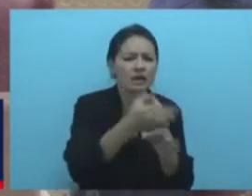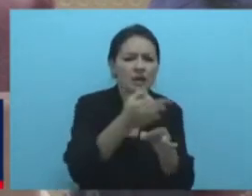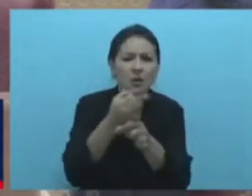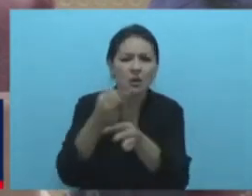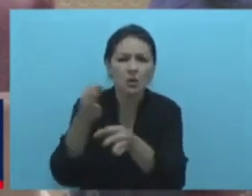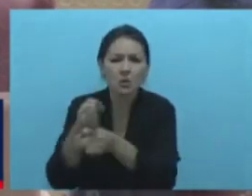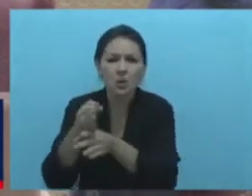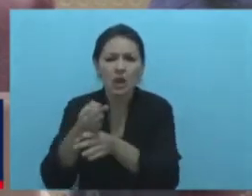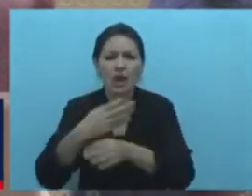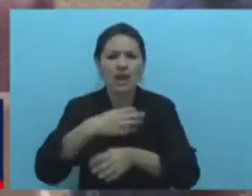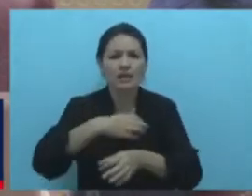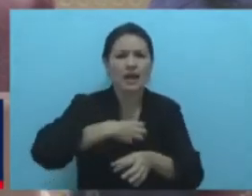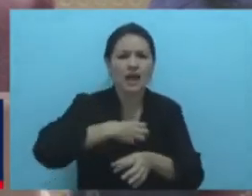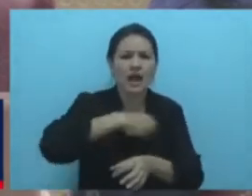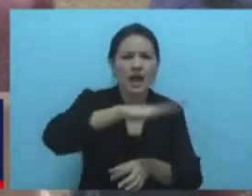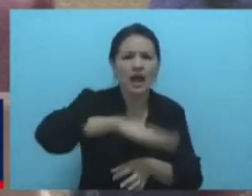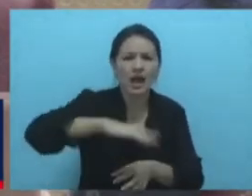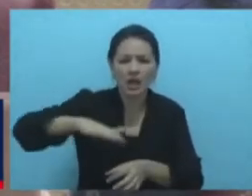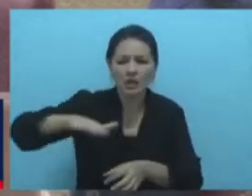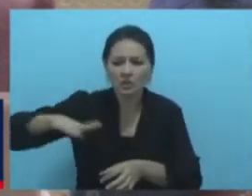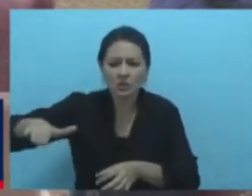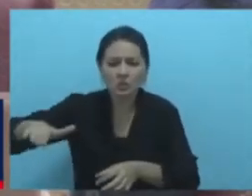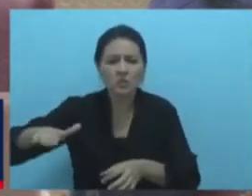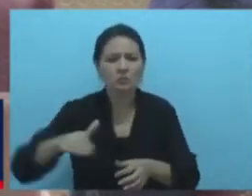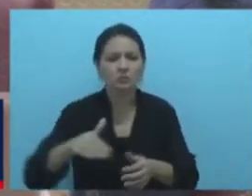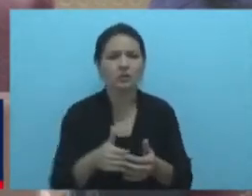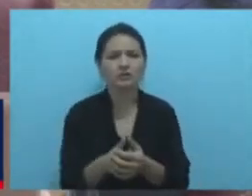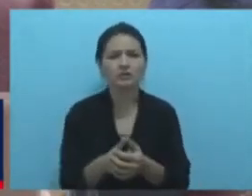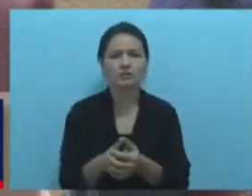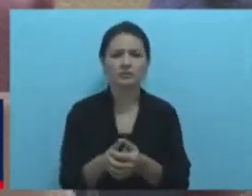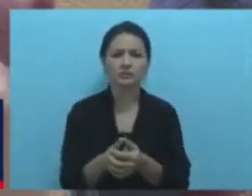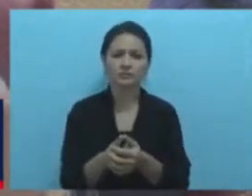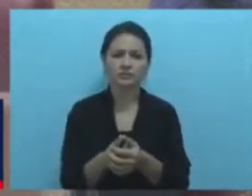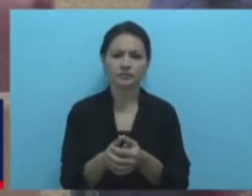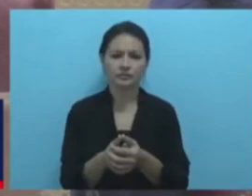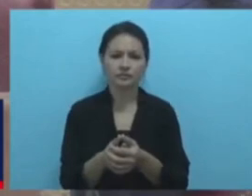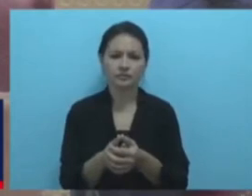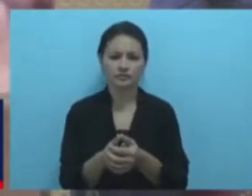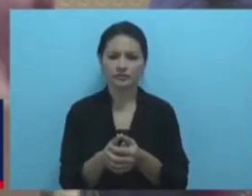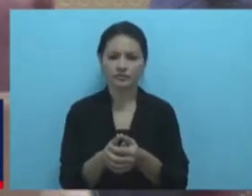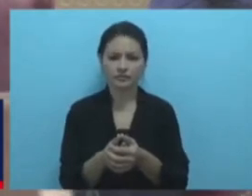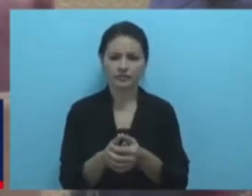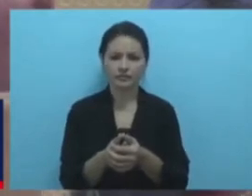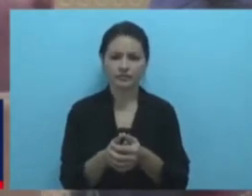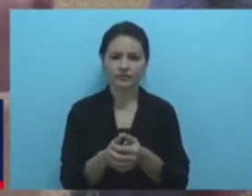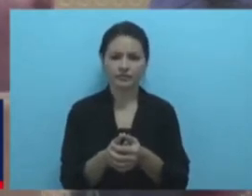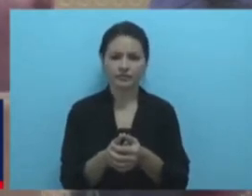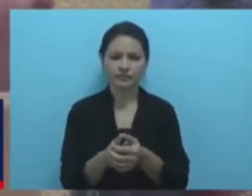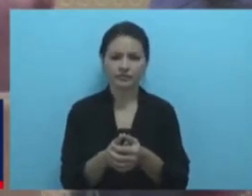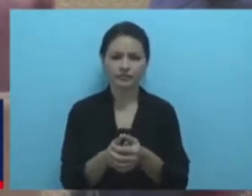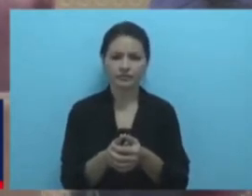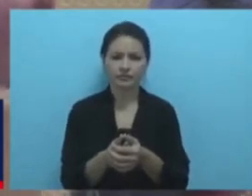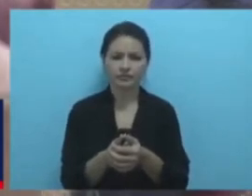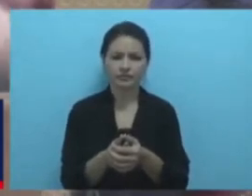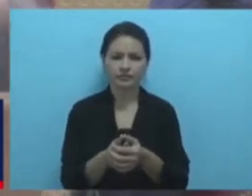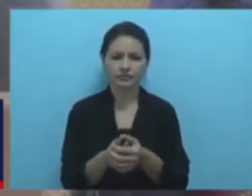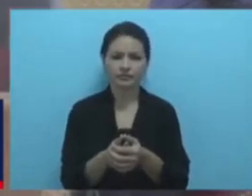necesariamente hay que salir a enfrentar y a denostar desde la política para que las vecinas y los vecinos no se sienten tan solos